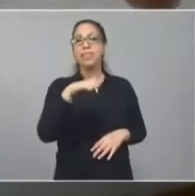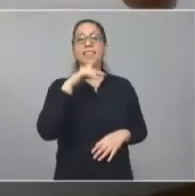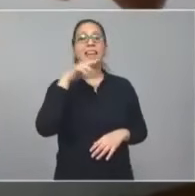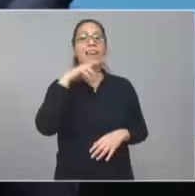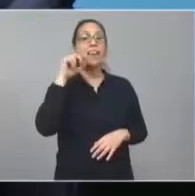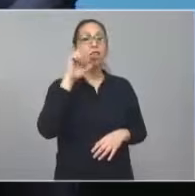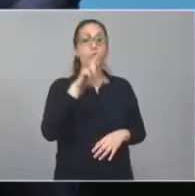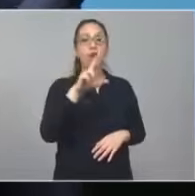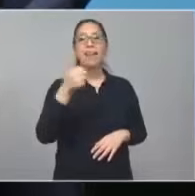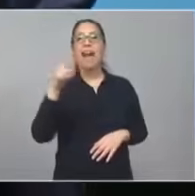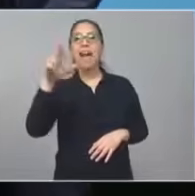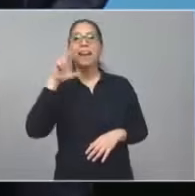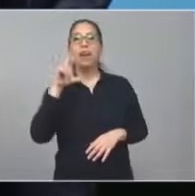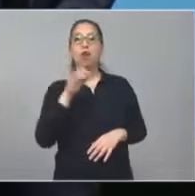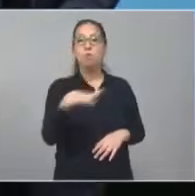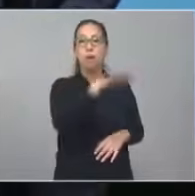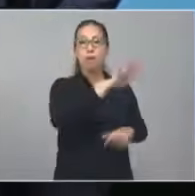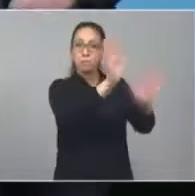Areco.